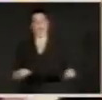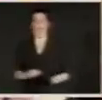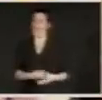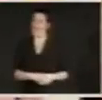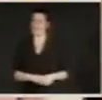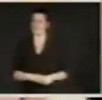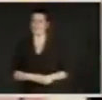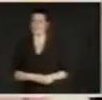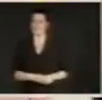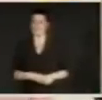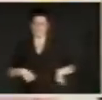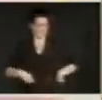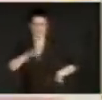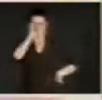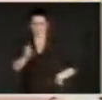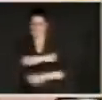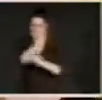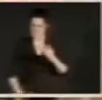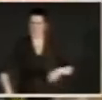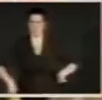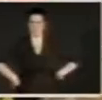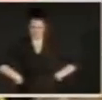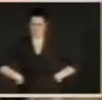vez qué de